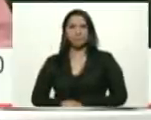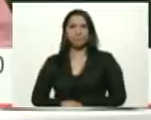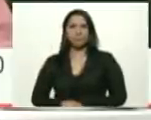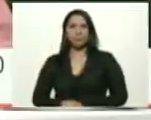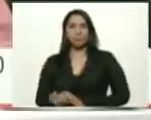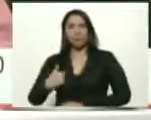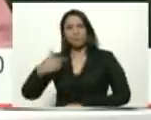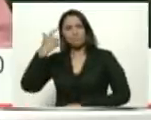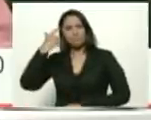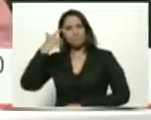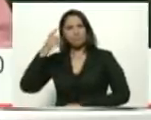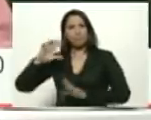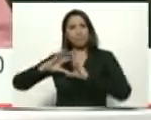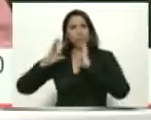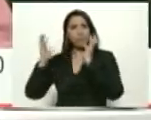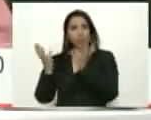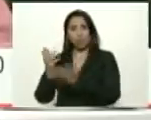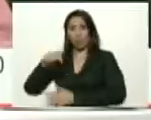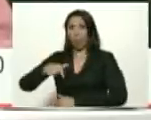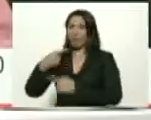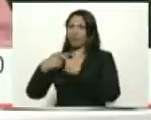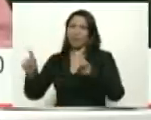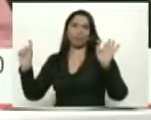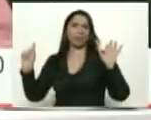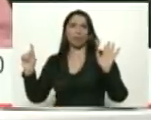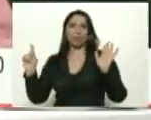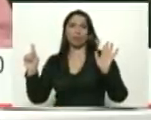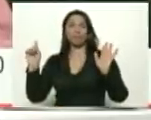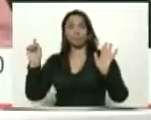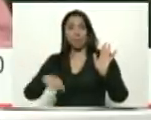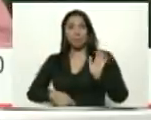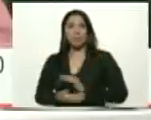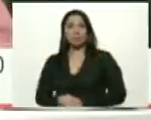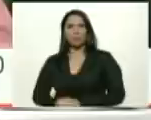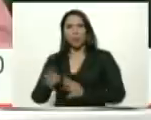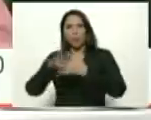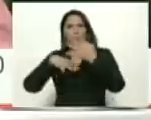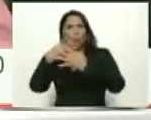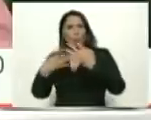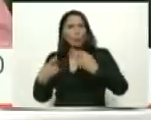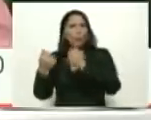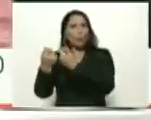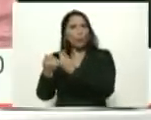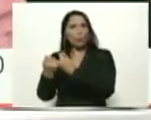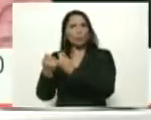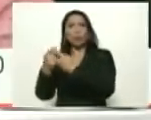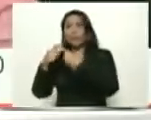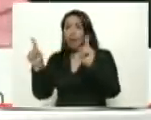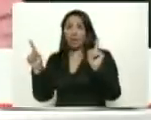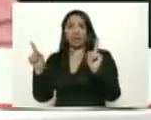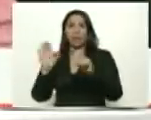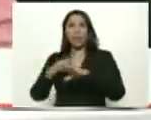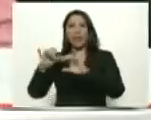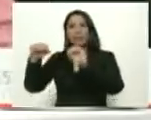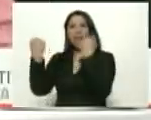Estoy seguro que la situación del mundo hoy fuera distinta, inclusive el cuadro económico, porque